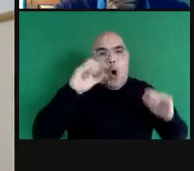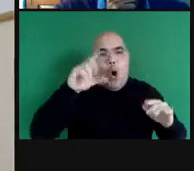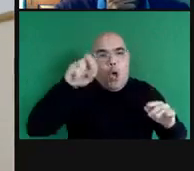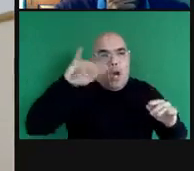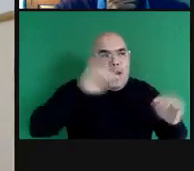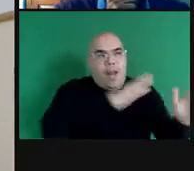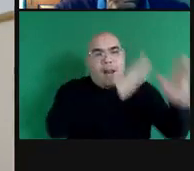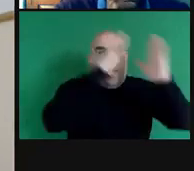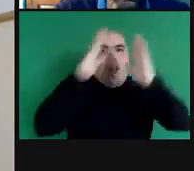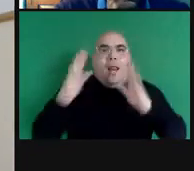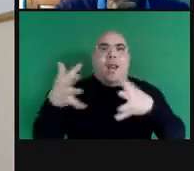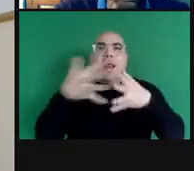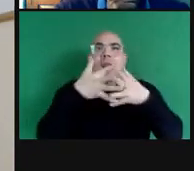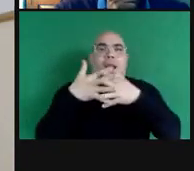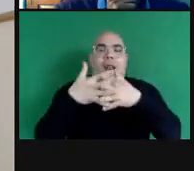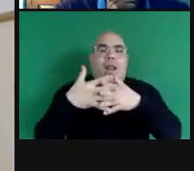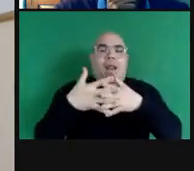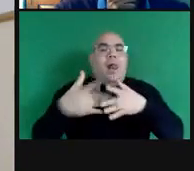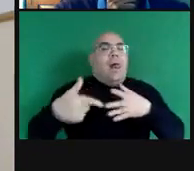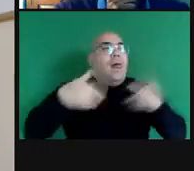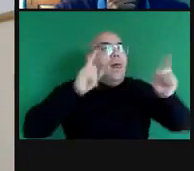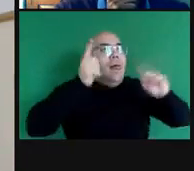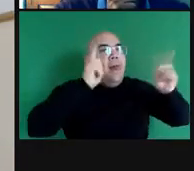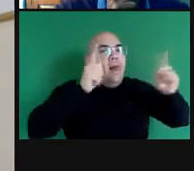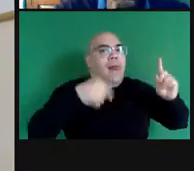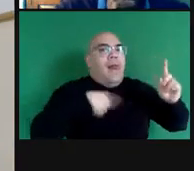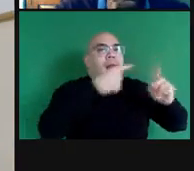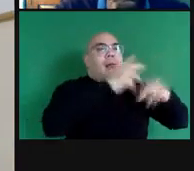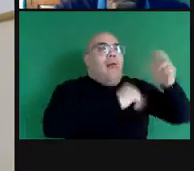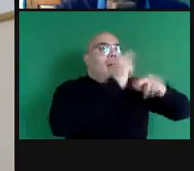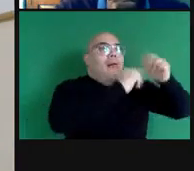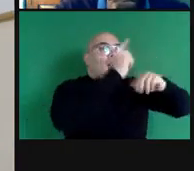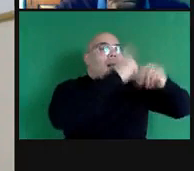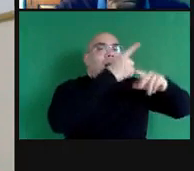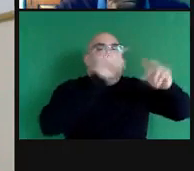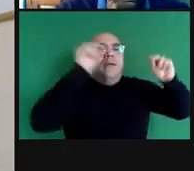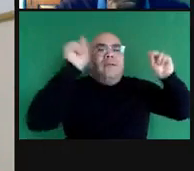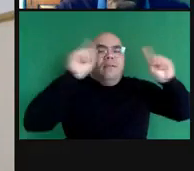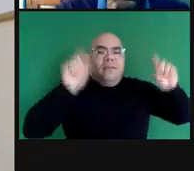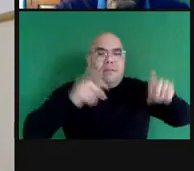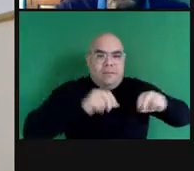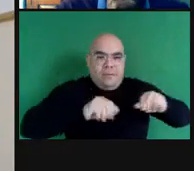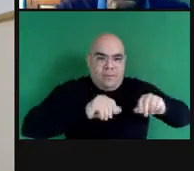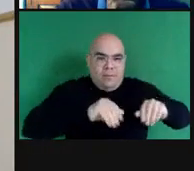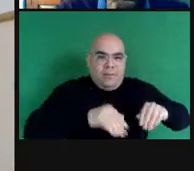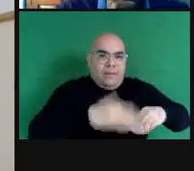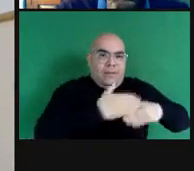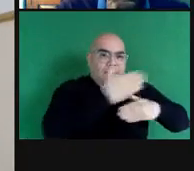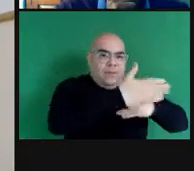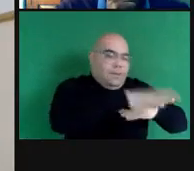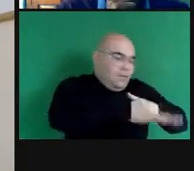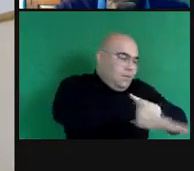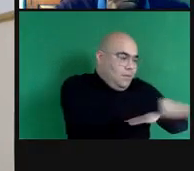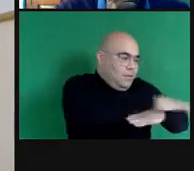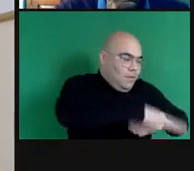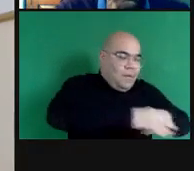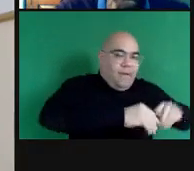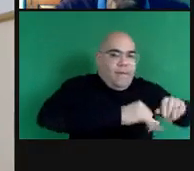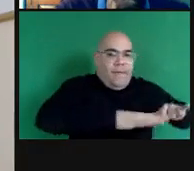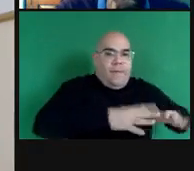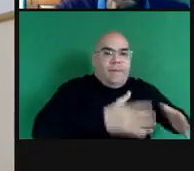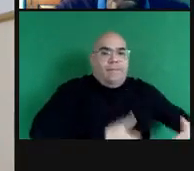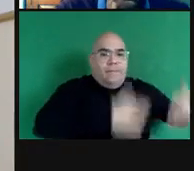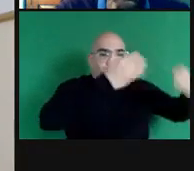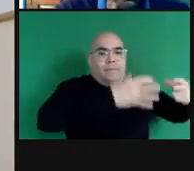medida son construcciones hechas en tierra, que tienen una condición de aislamiento. Estos muros